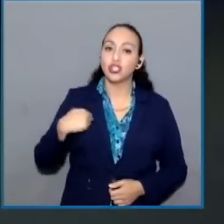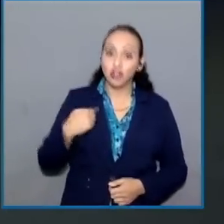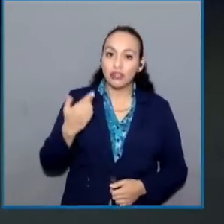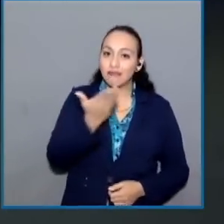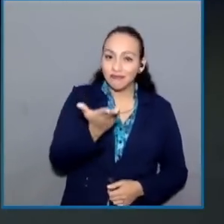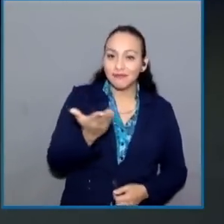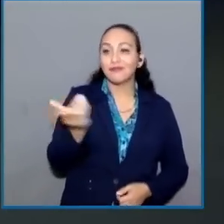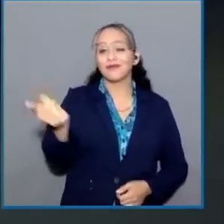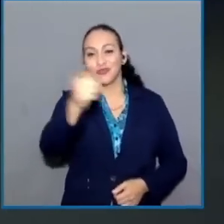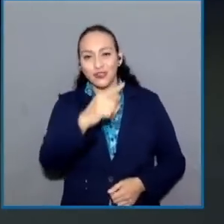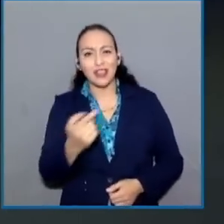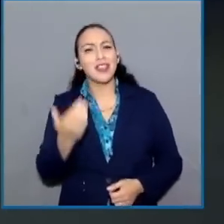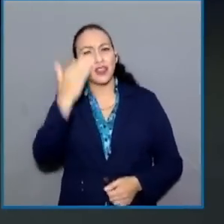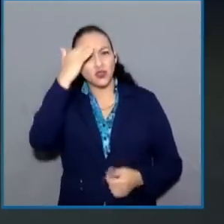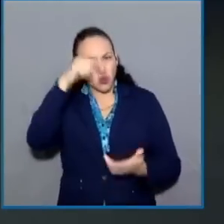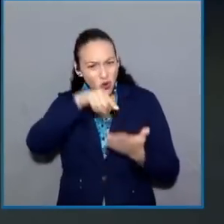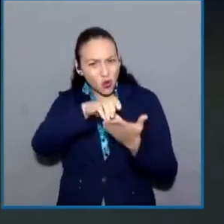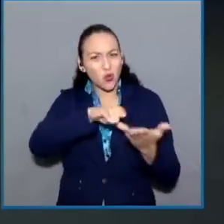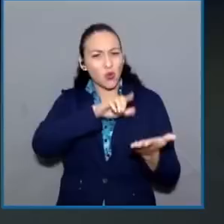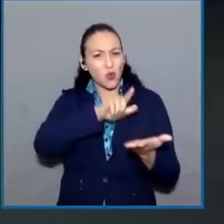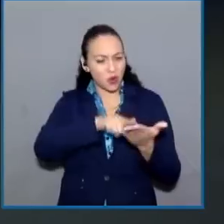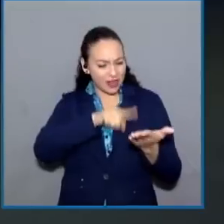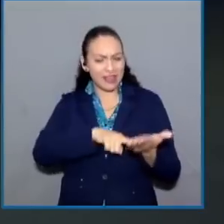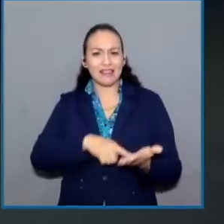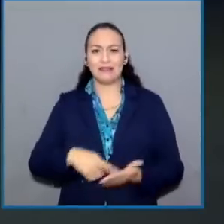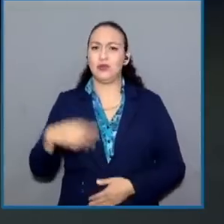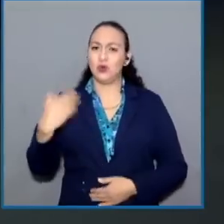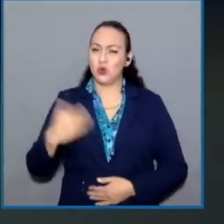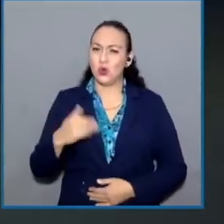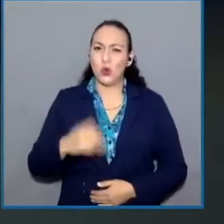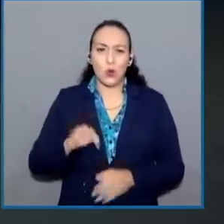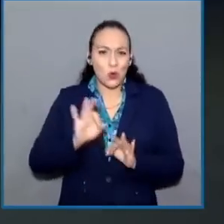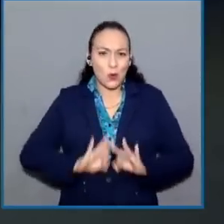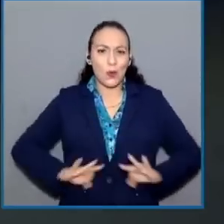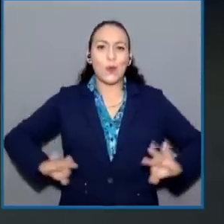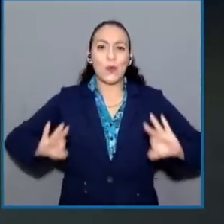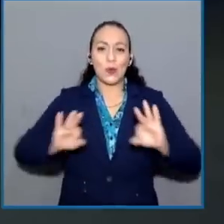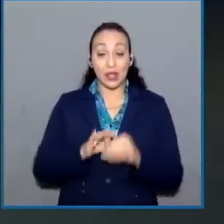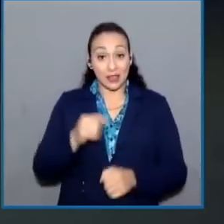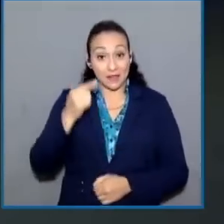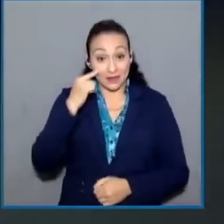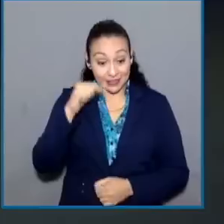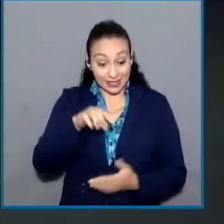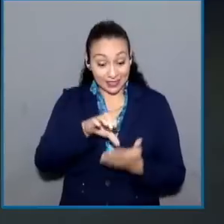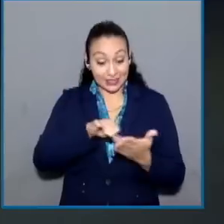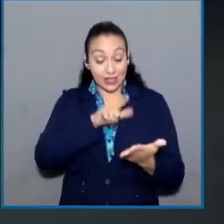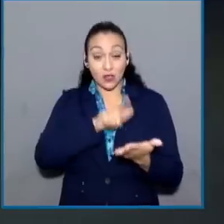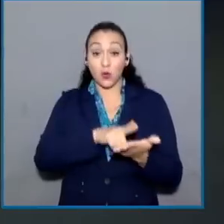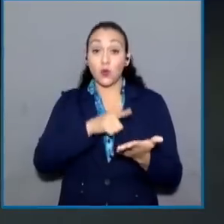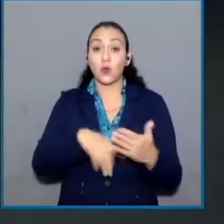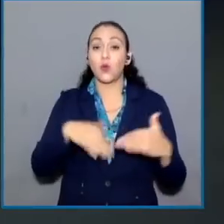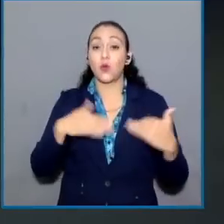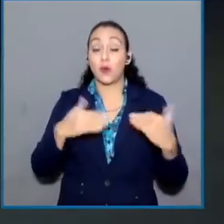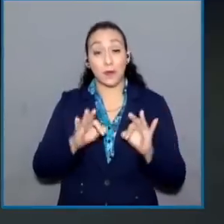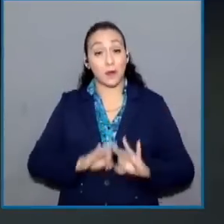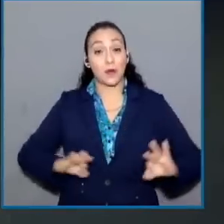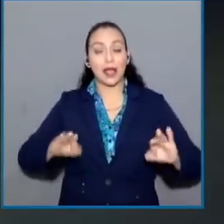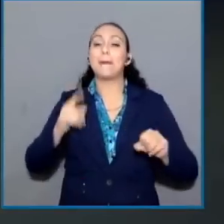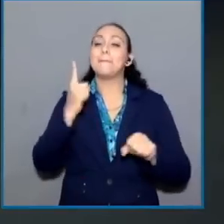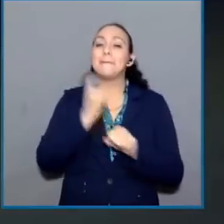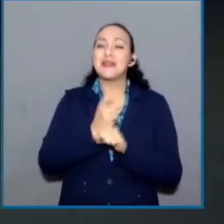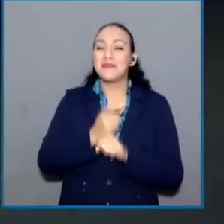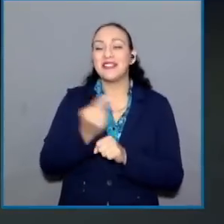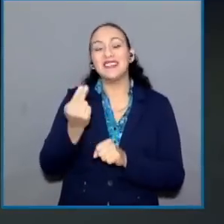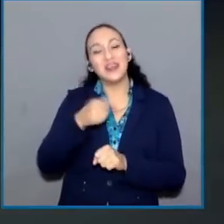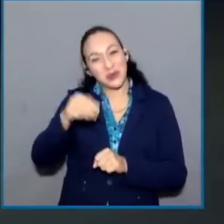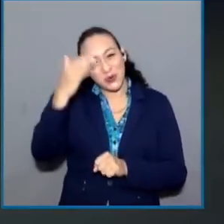constitucional, porque para lograr esta adicción constitucional resulta fundamental primero conocer la Constitución,